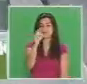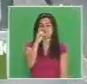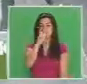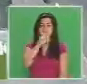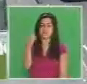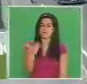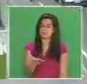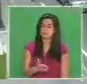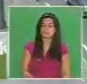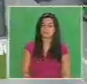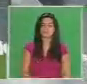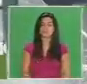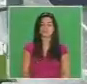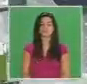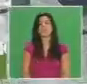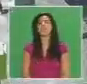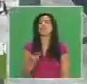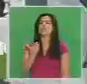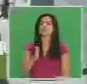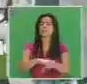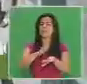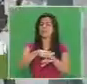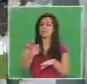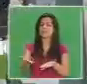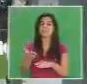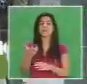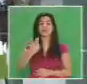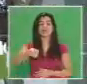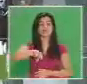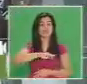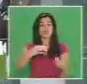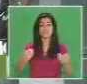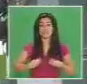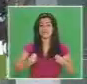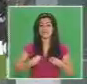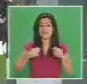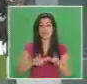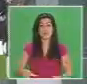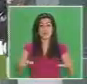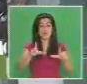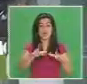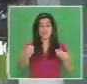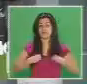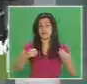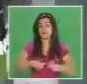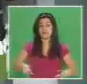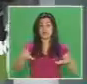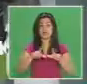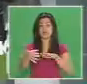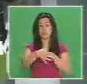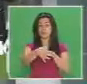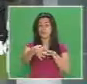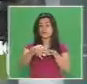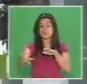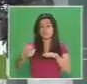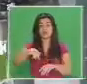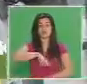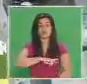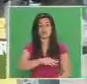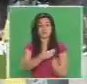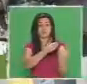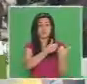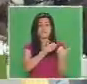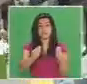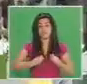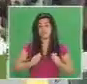la importancia básicamente radica en que somos habitantes de esta... De este municipio, ¿no? Somos responsables,